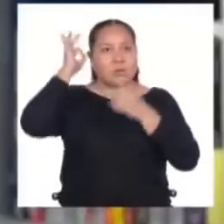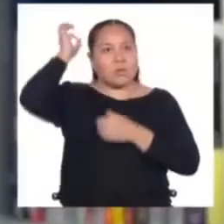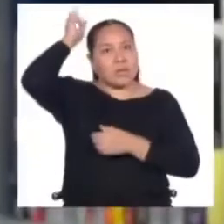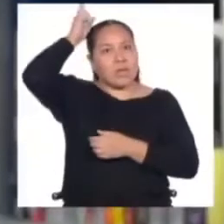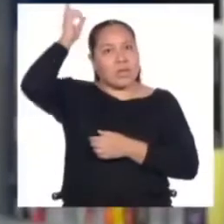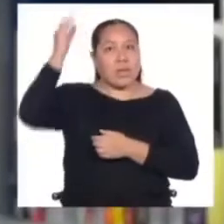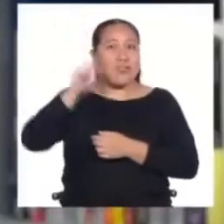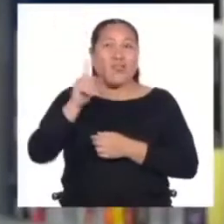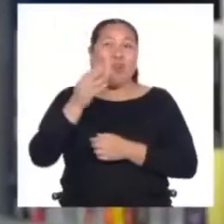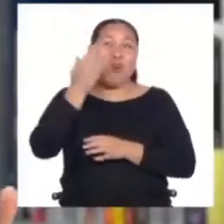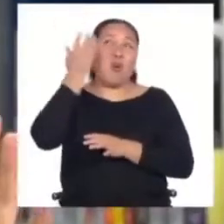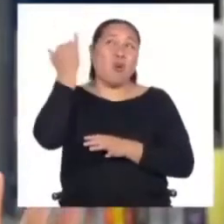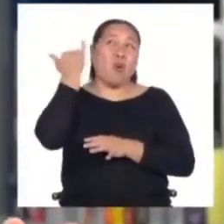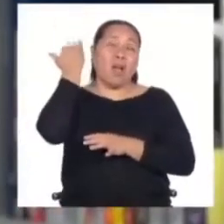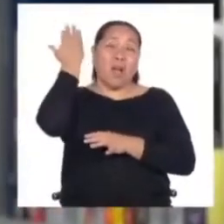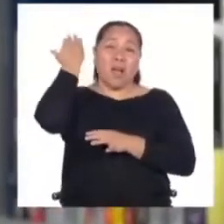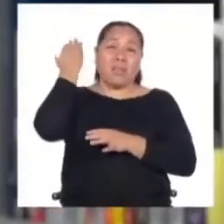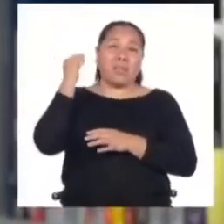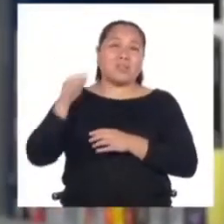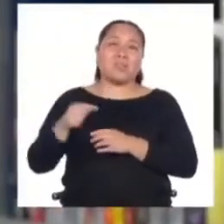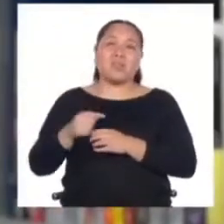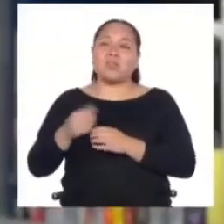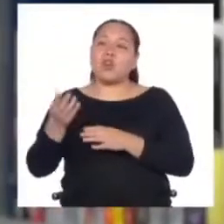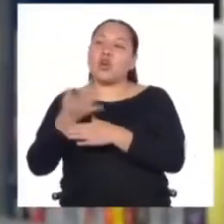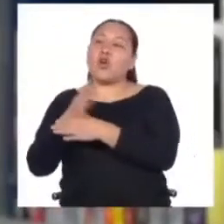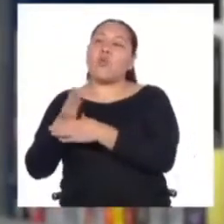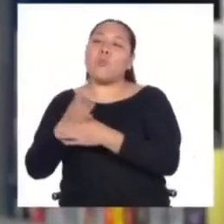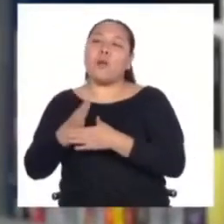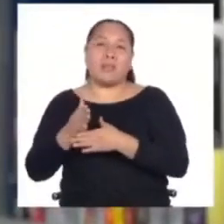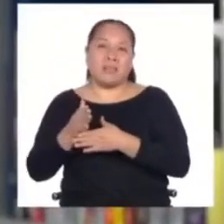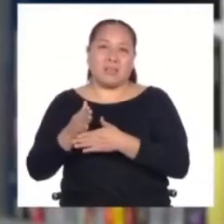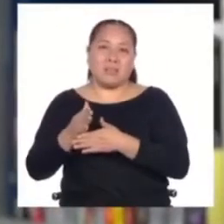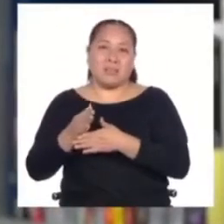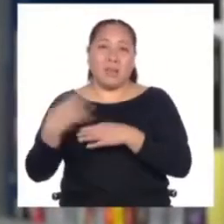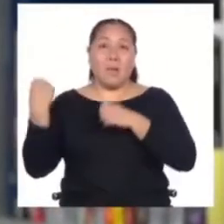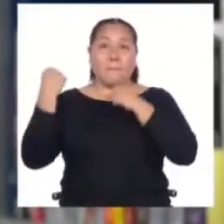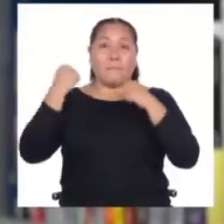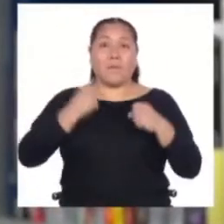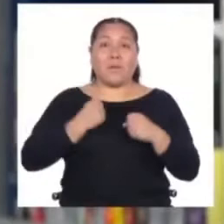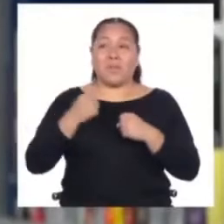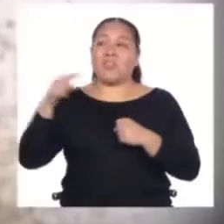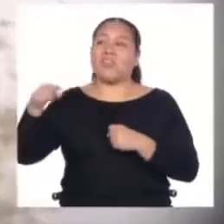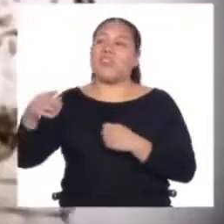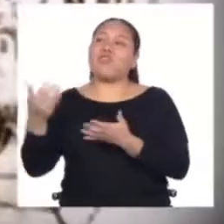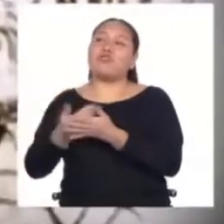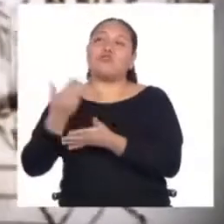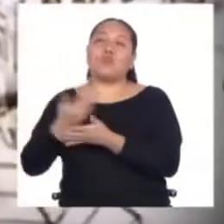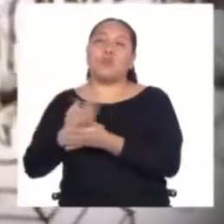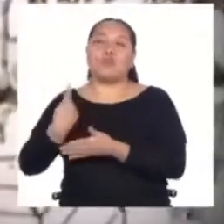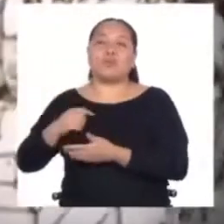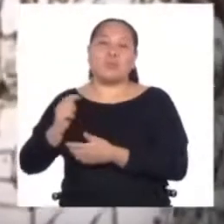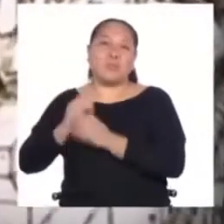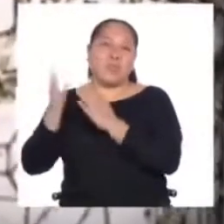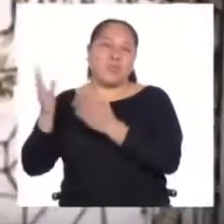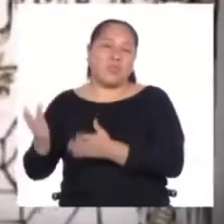inca no como en los tiempos antiguos, sino esto más bien sería un inca que comparte su poder con las nuevas autoridades españolas.